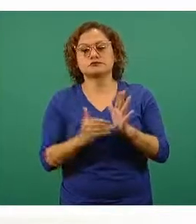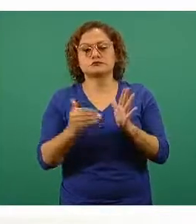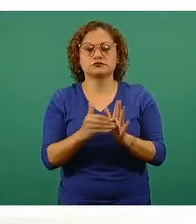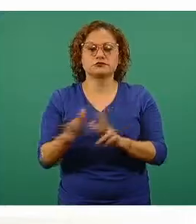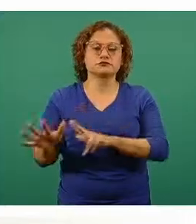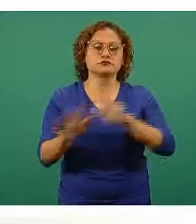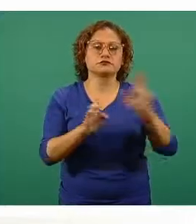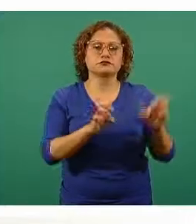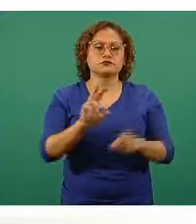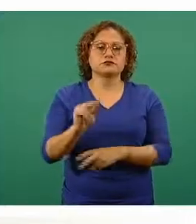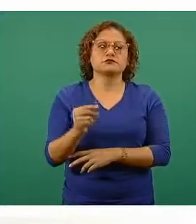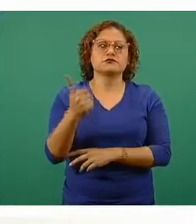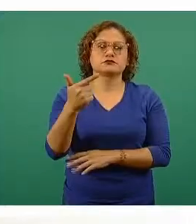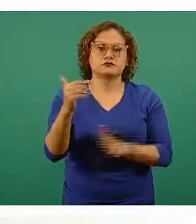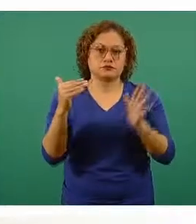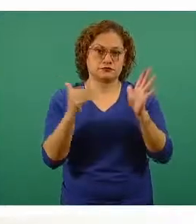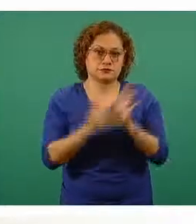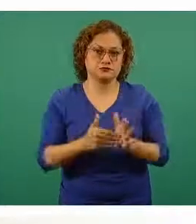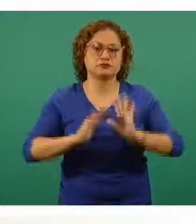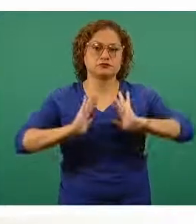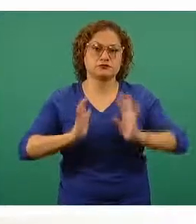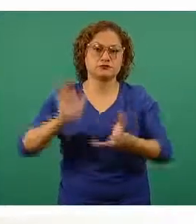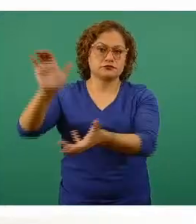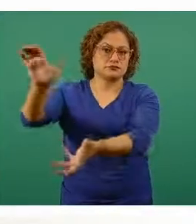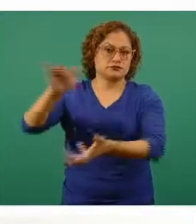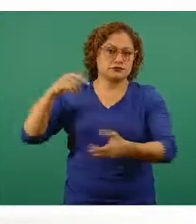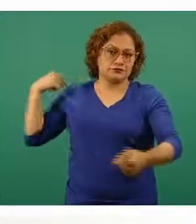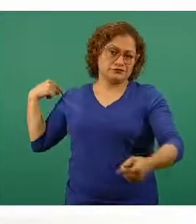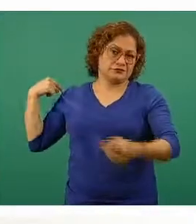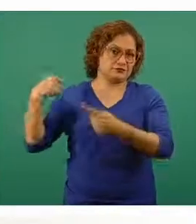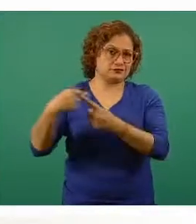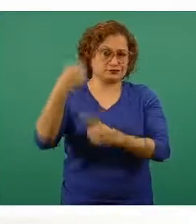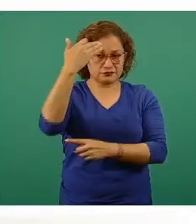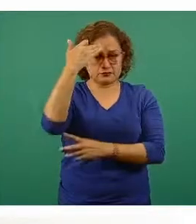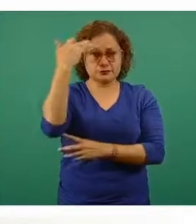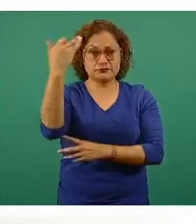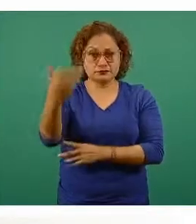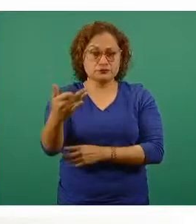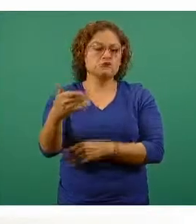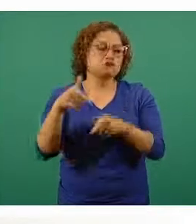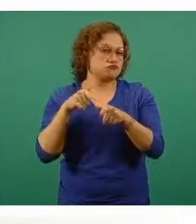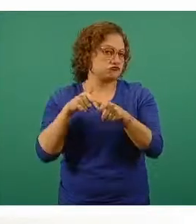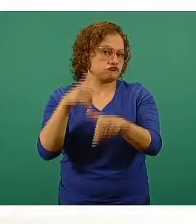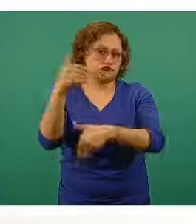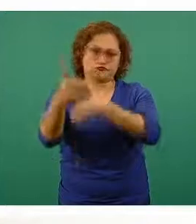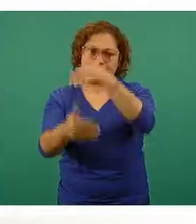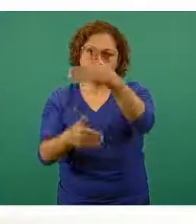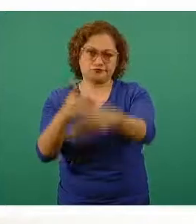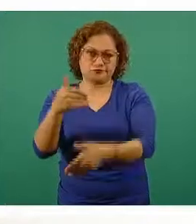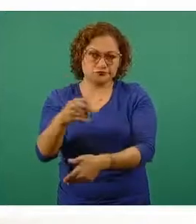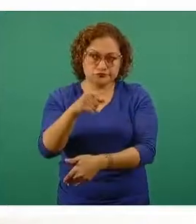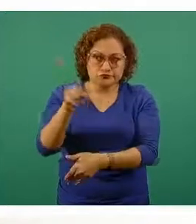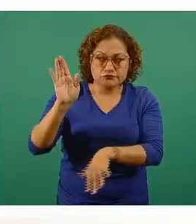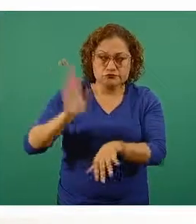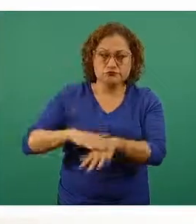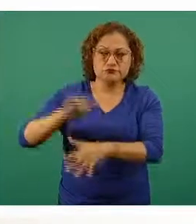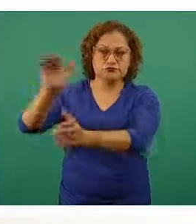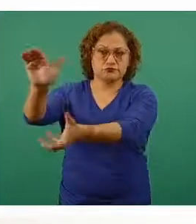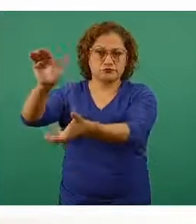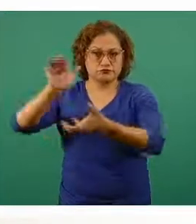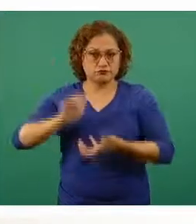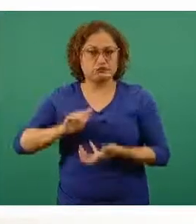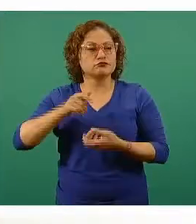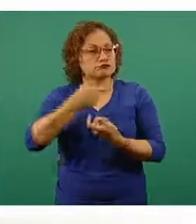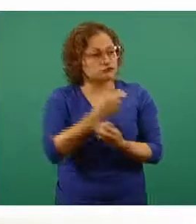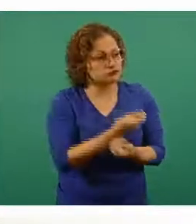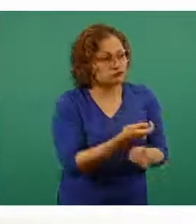18.887.000 son las dosis que ya han llegado. Obviamente todas estas dosis ni bien llegan, se programa inmediatamente su distribución y se realiza